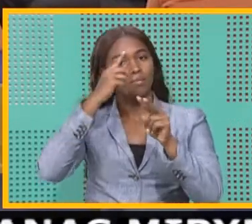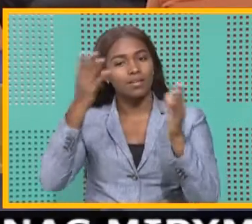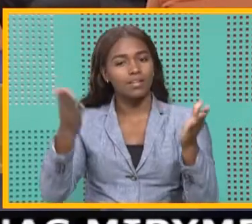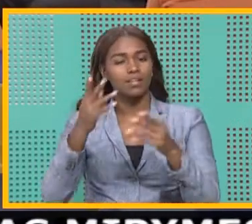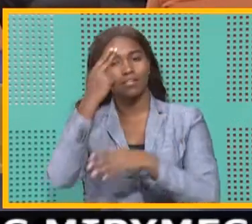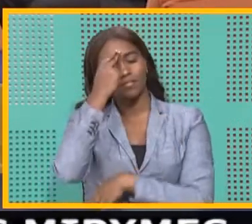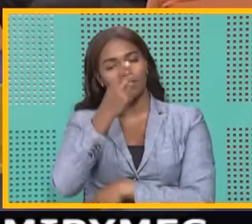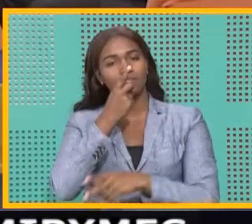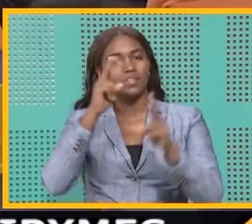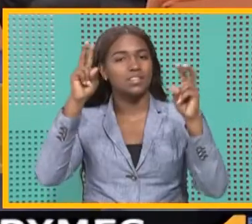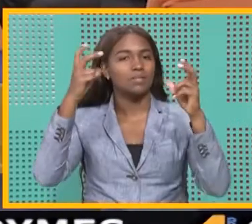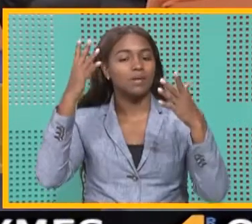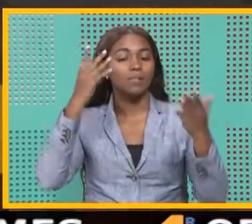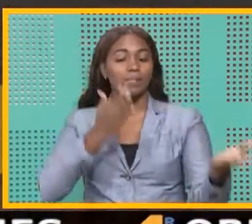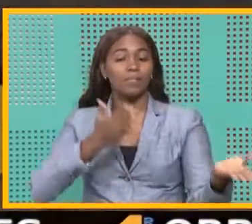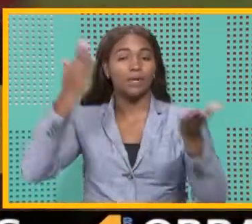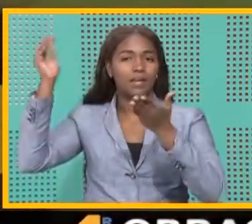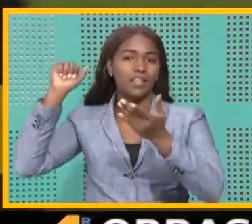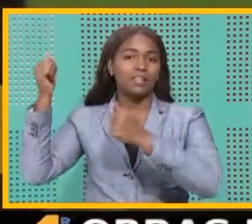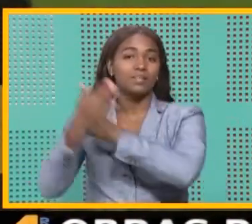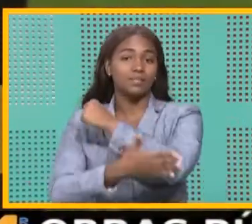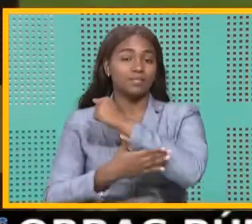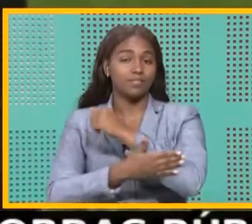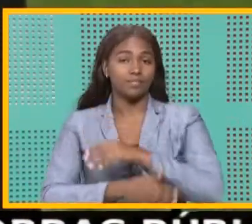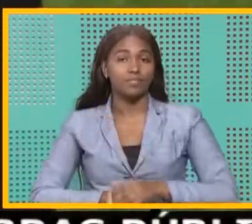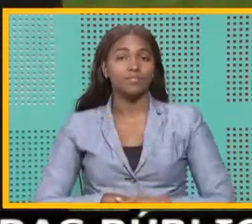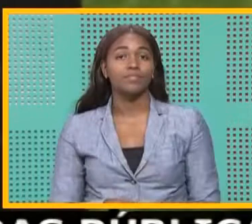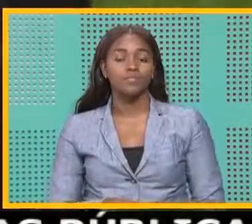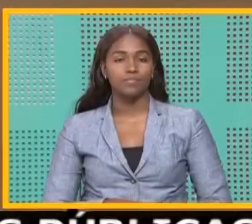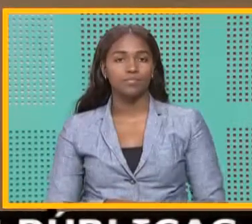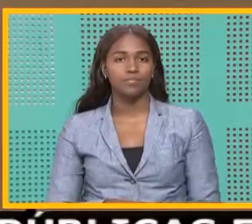Dominicana en términos de las exportaciones.